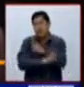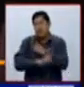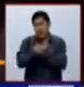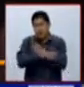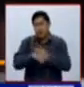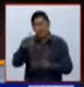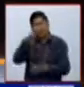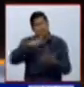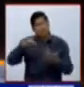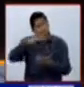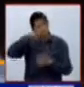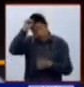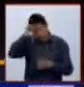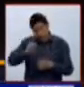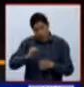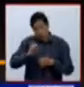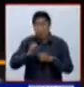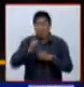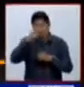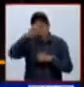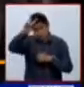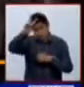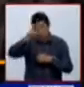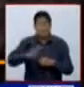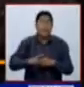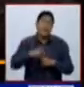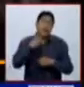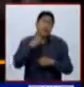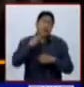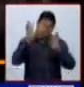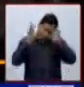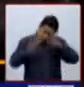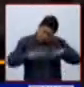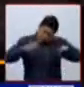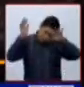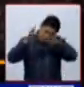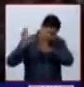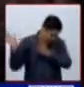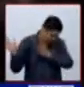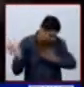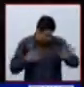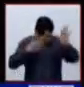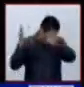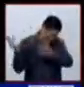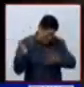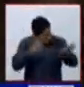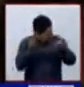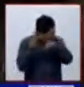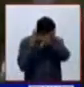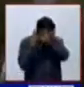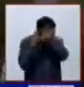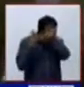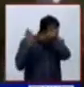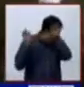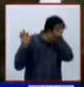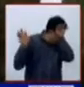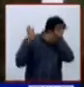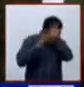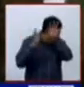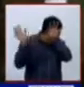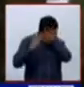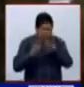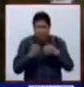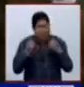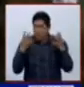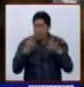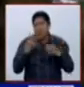el sur de este país, México, ha registrado lluvias torrenciales, vientos en 365 a